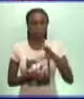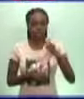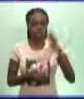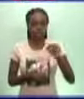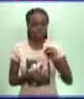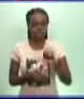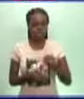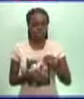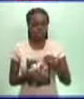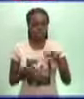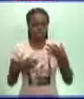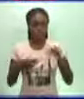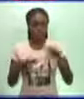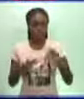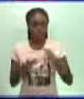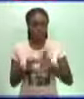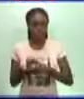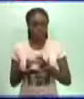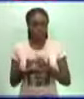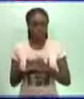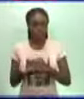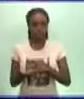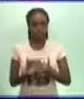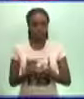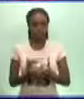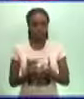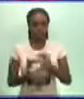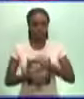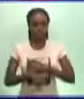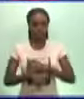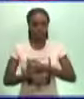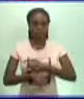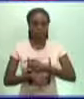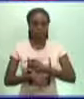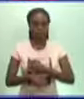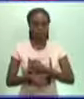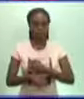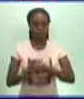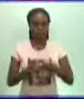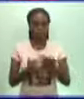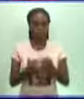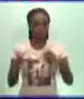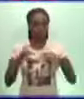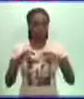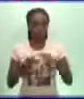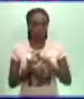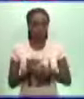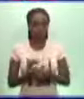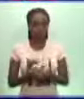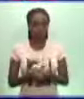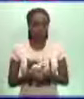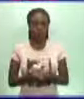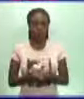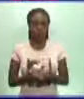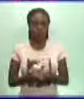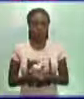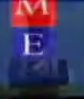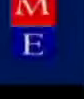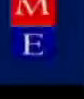y se encuentra en tu cuaderno de ortografía. Te ofrezco unos instantes para que lo localices.